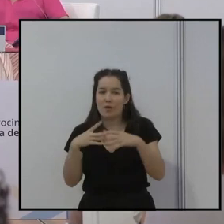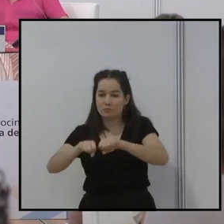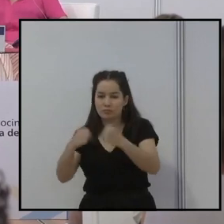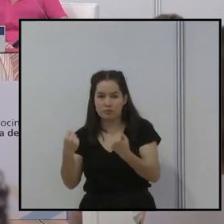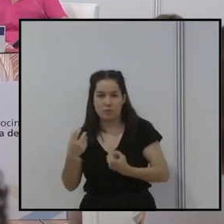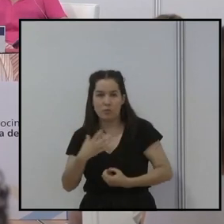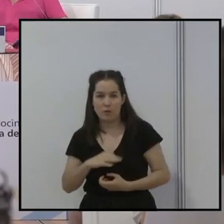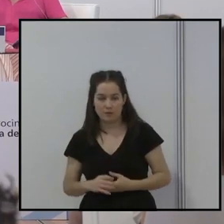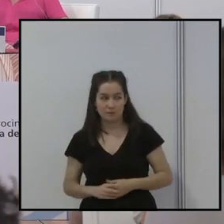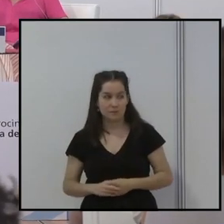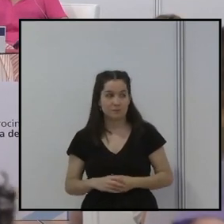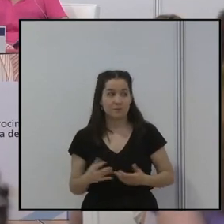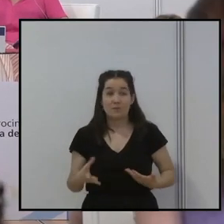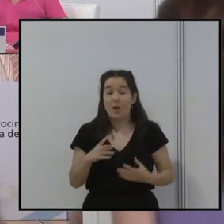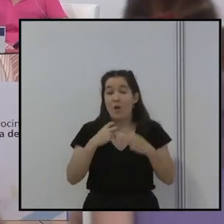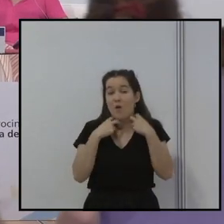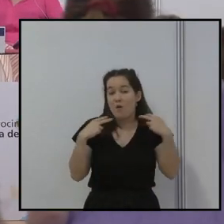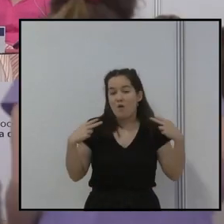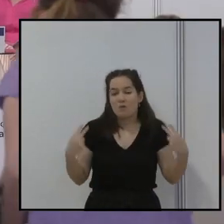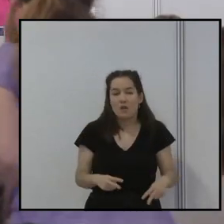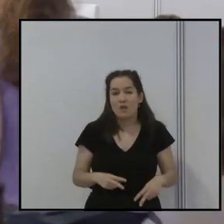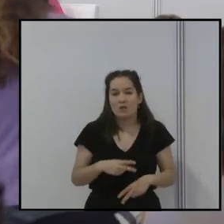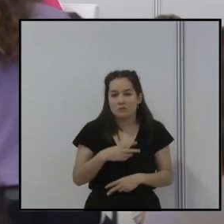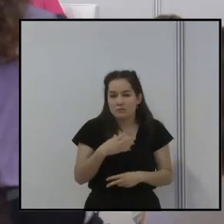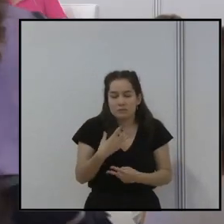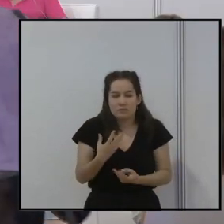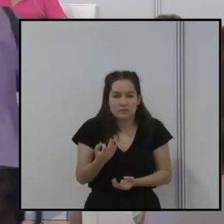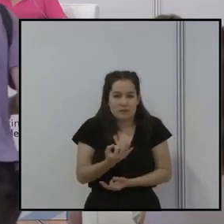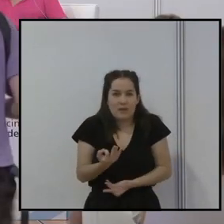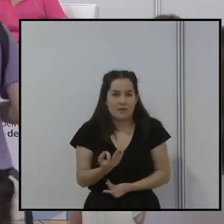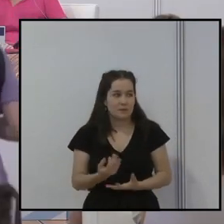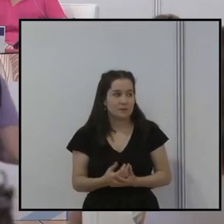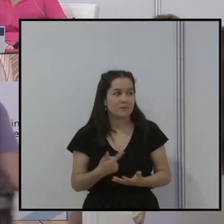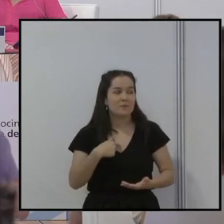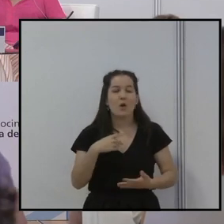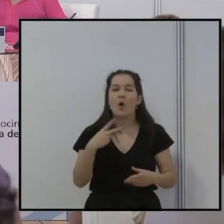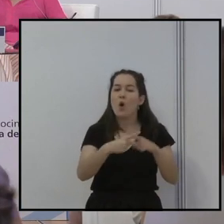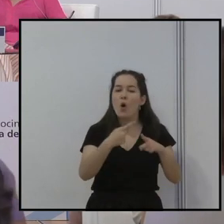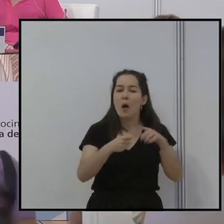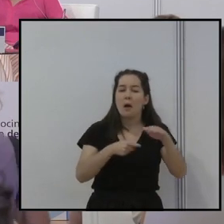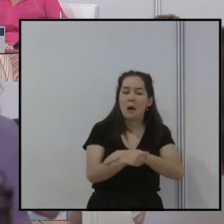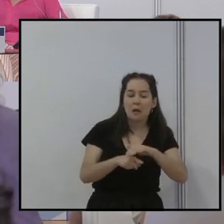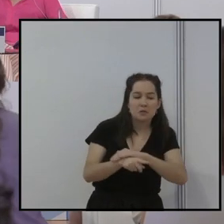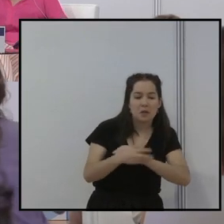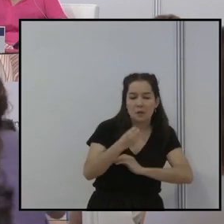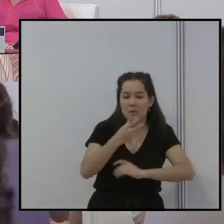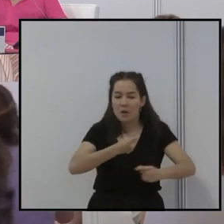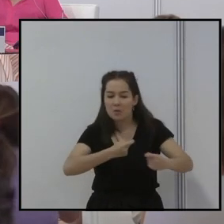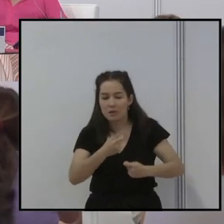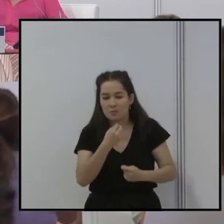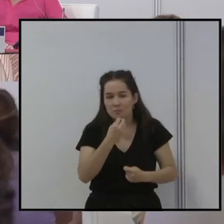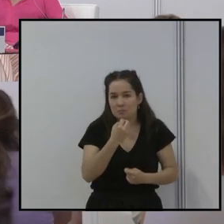te tienes que frustrar de todas maneras. No, o sea, estoy de acuerdo con que hay cosas que no vas a poder gestionar y que te vas a tener que enfrentar a la